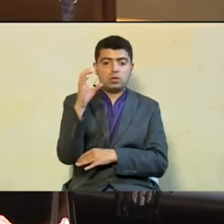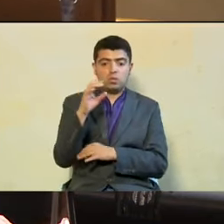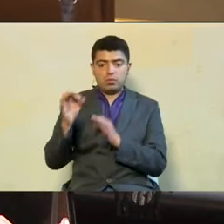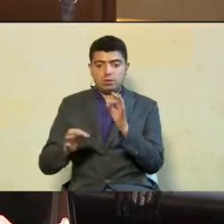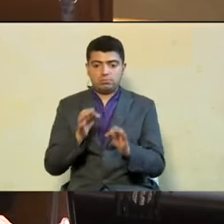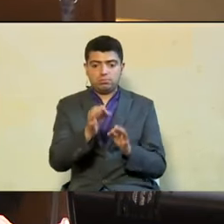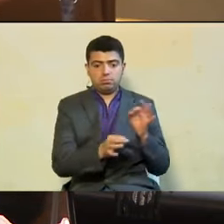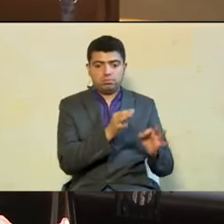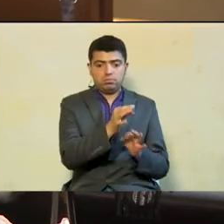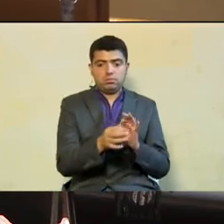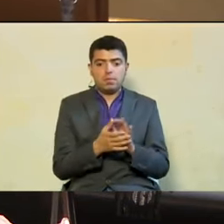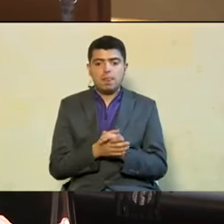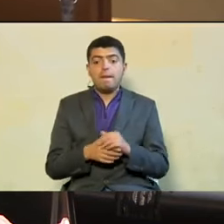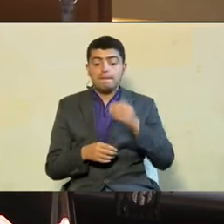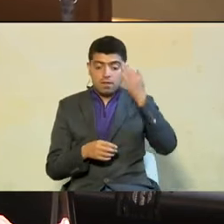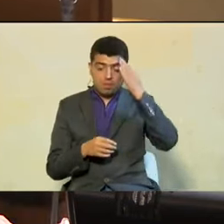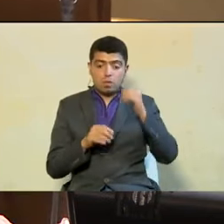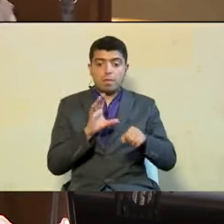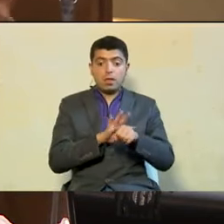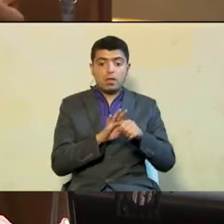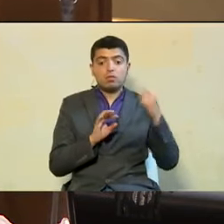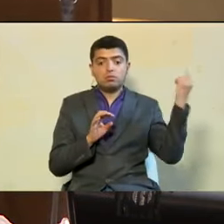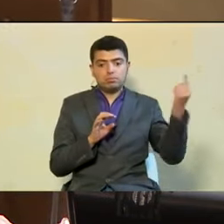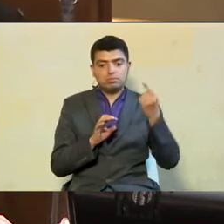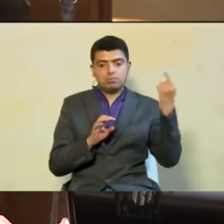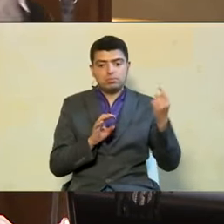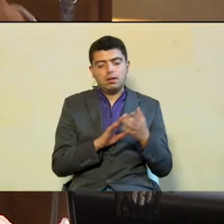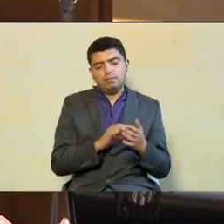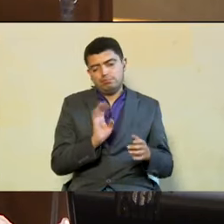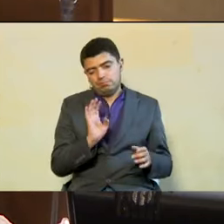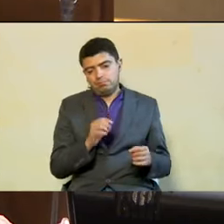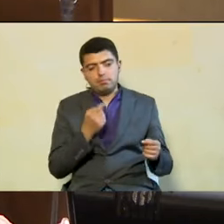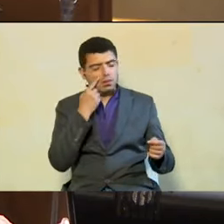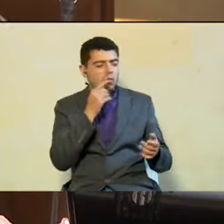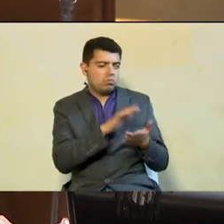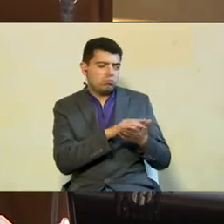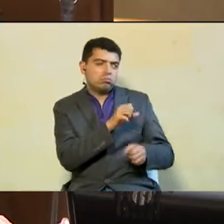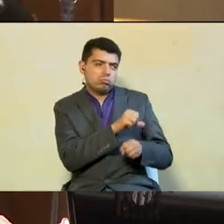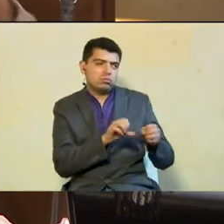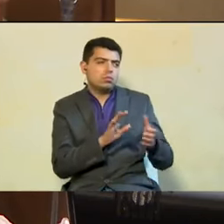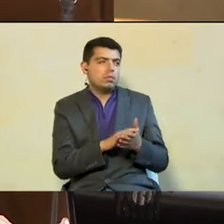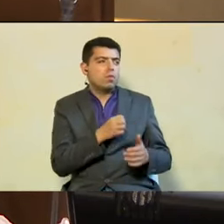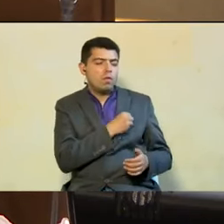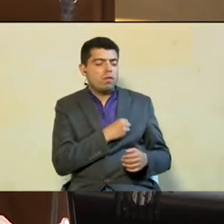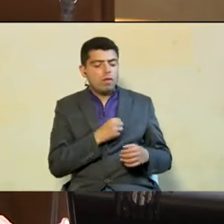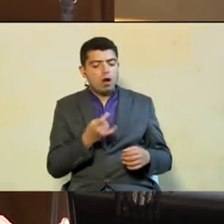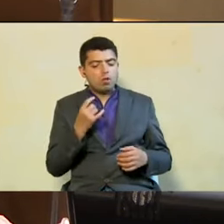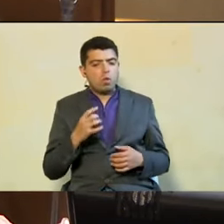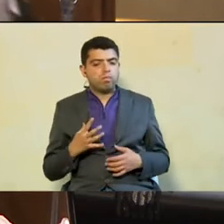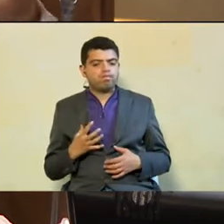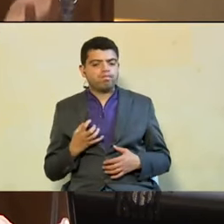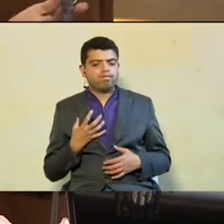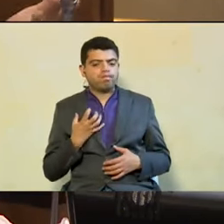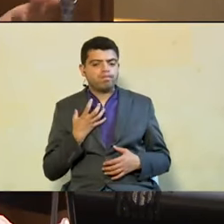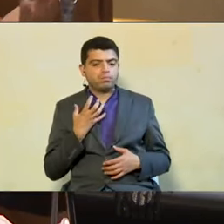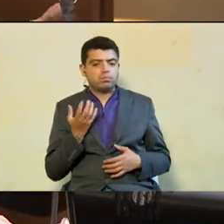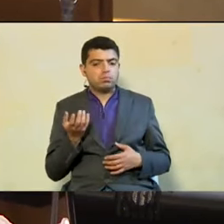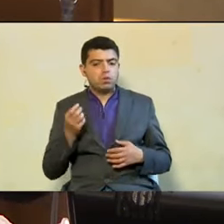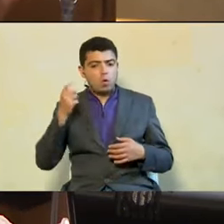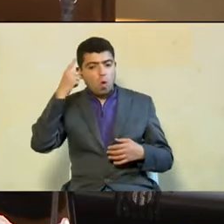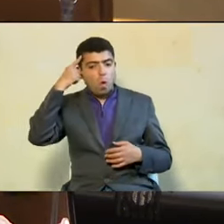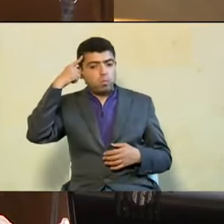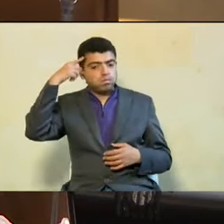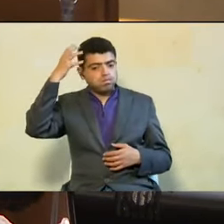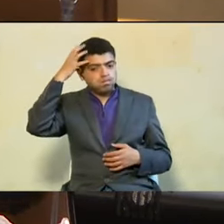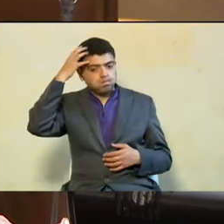con todo lo capaz que que son le realice una operación de extracción de un tumor en el en el cerebro